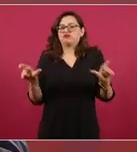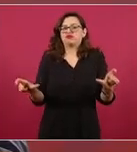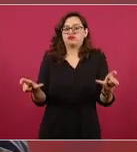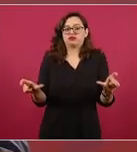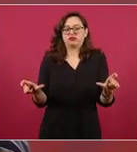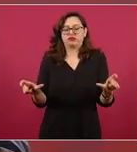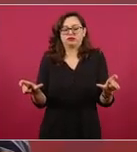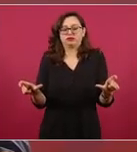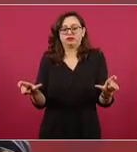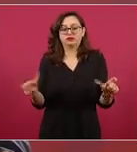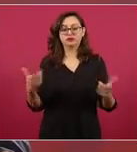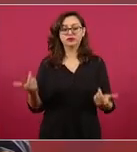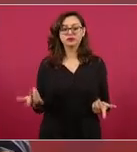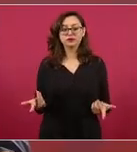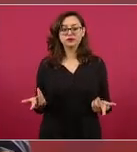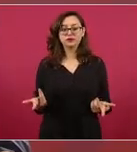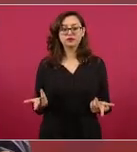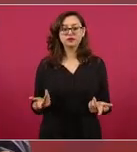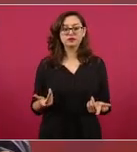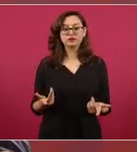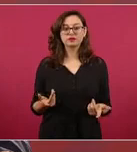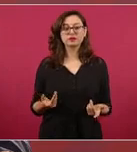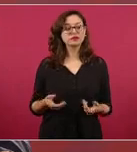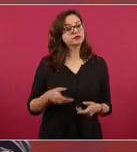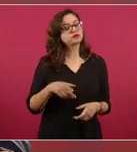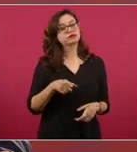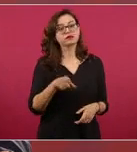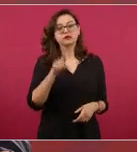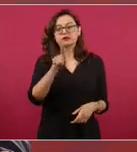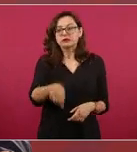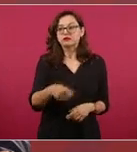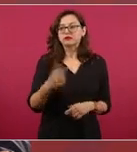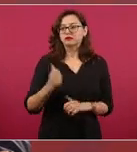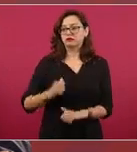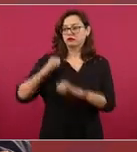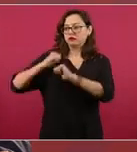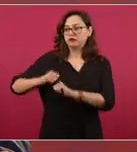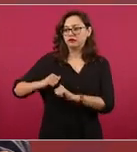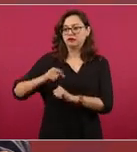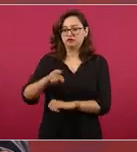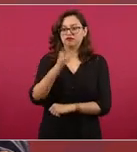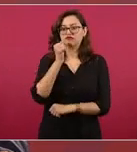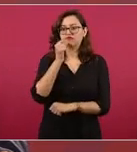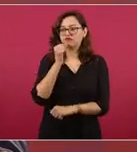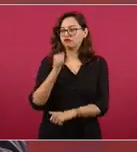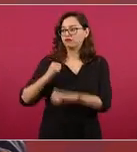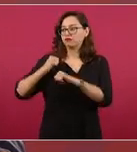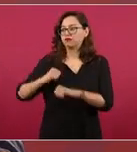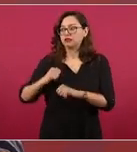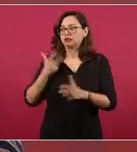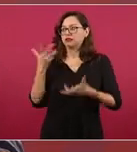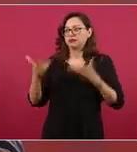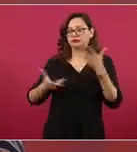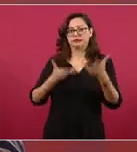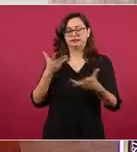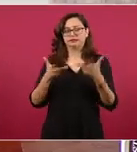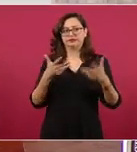les estaban ofreciendo que si soltaban al jefe de la banda,